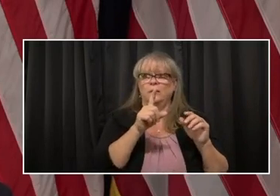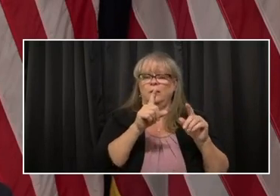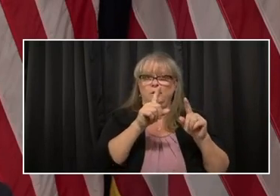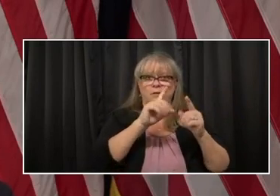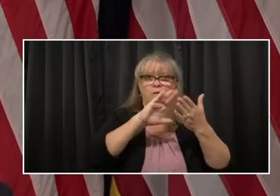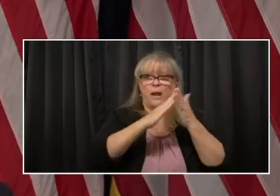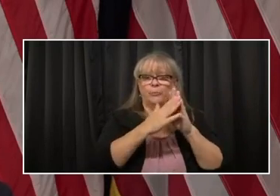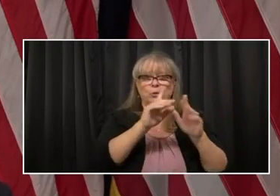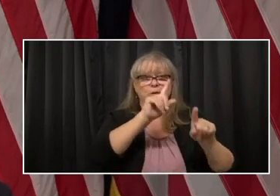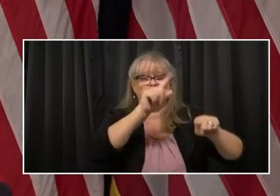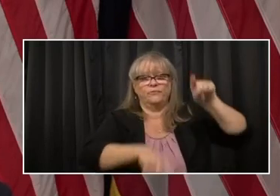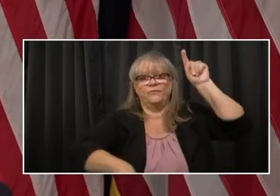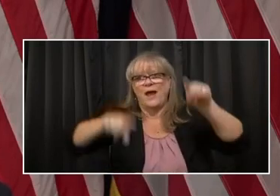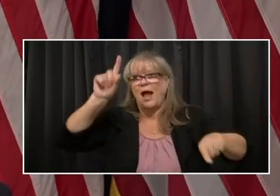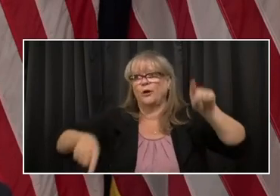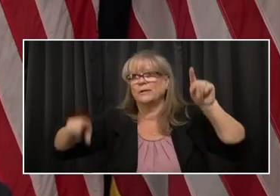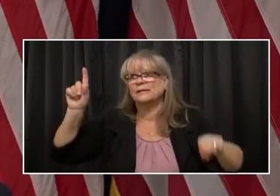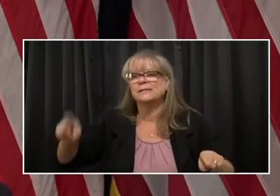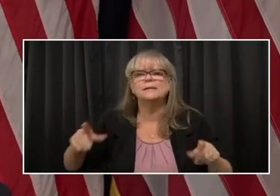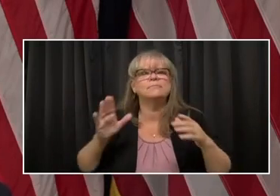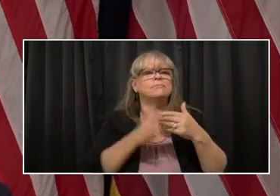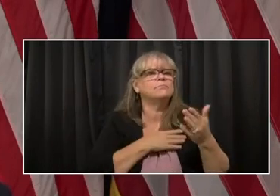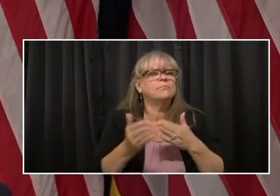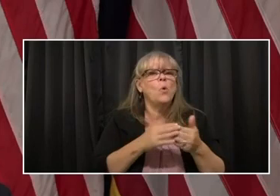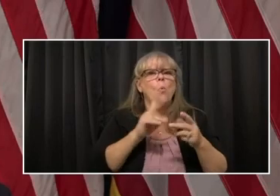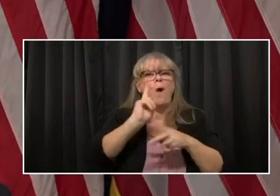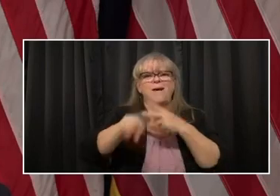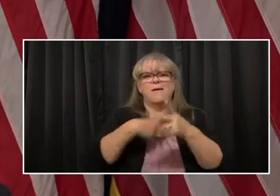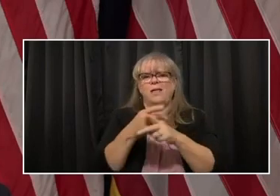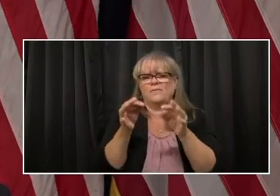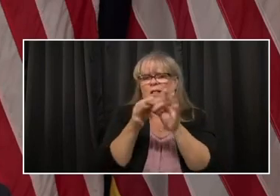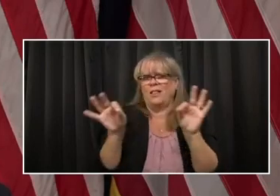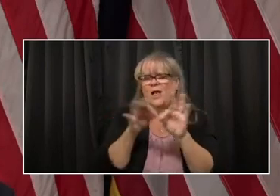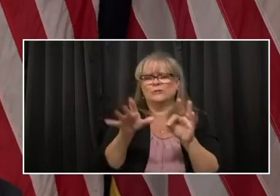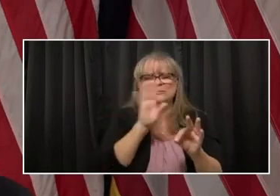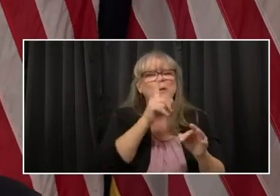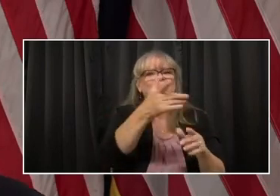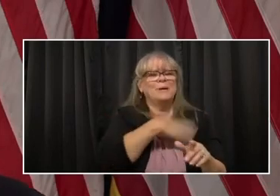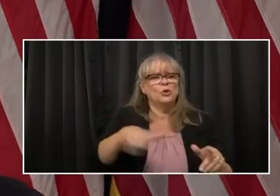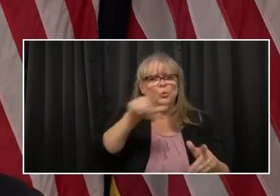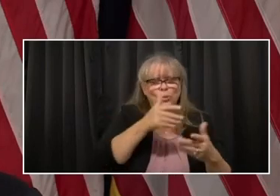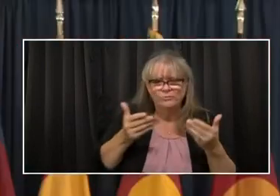get tested, and then the protocols of how to quarantine if you're positive provided in your language.